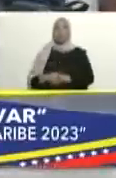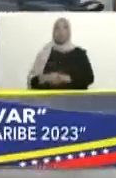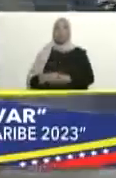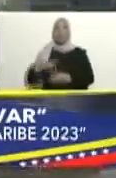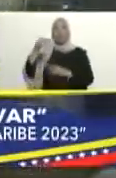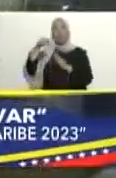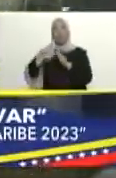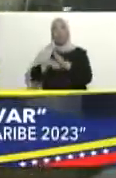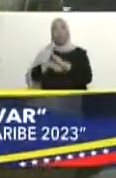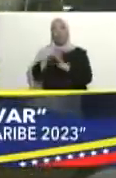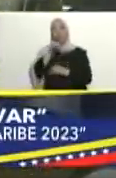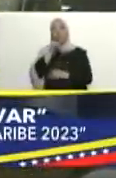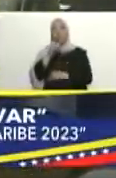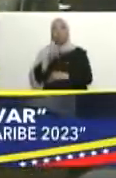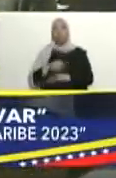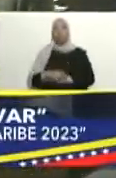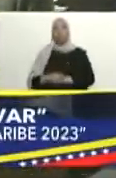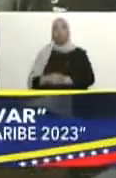profunda,